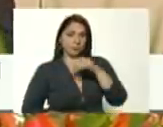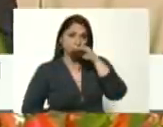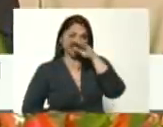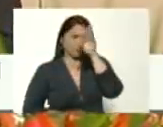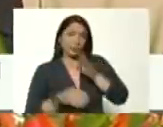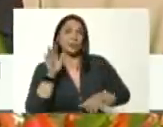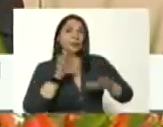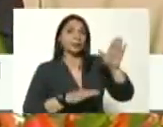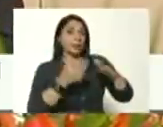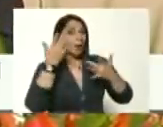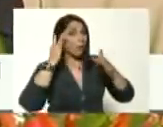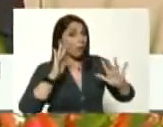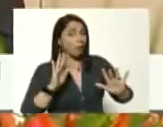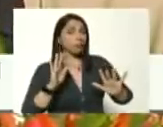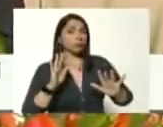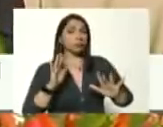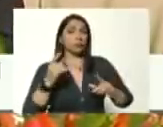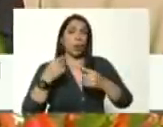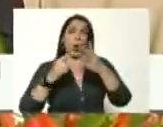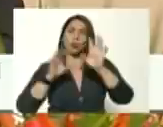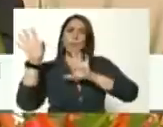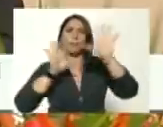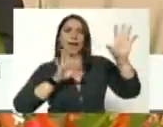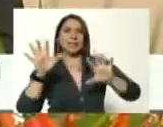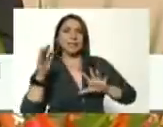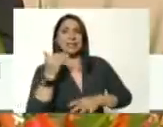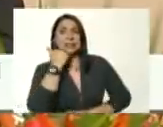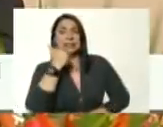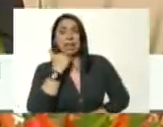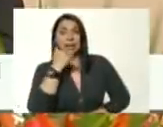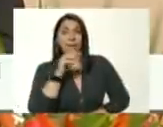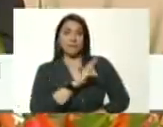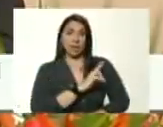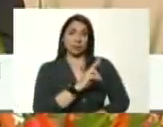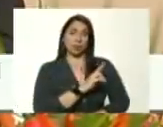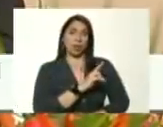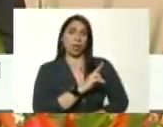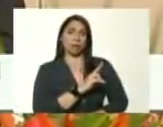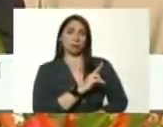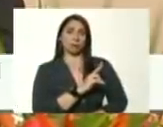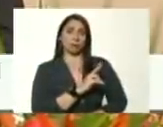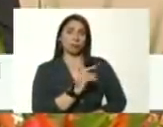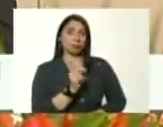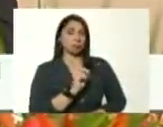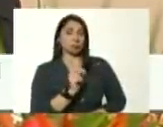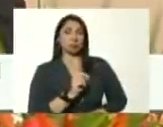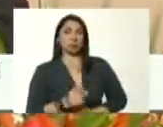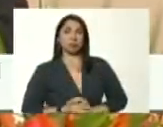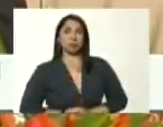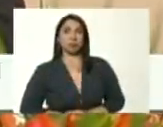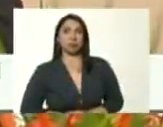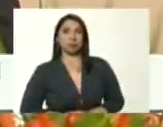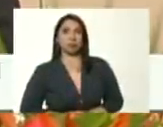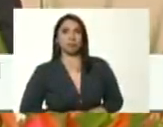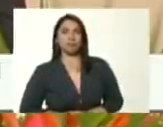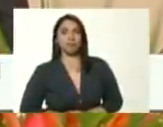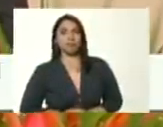y otros países vecinos no hubieran resistido